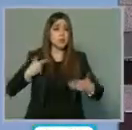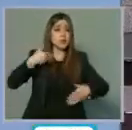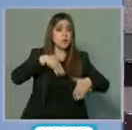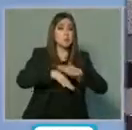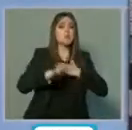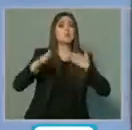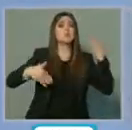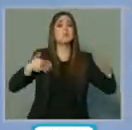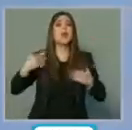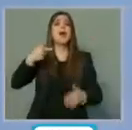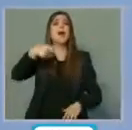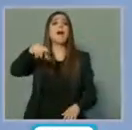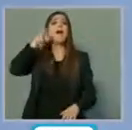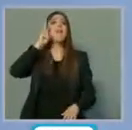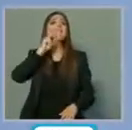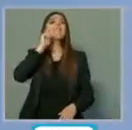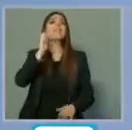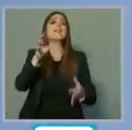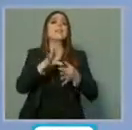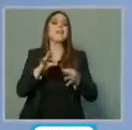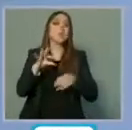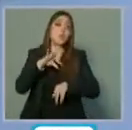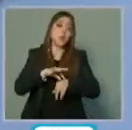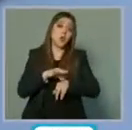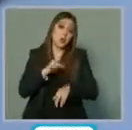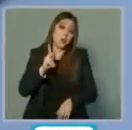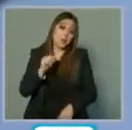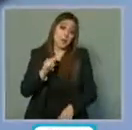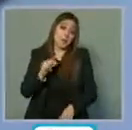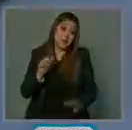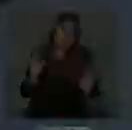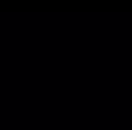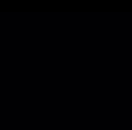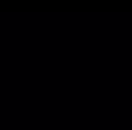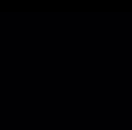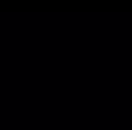vuelta a ver qué les dice el doctor Panza. Perfecto. Alegría, pues muchísimas gracias. Ya que